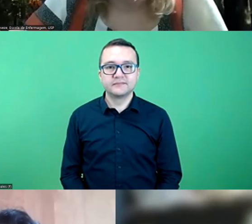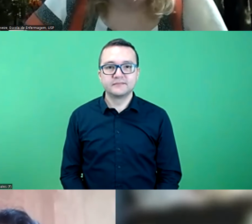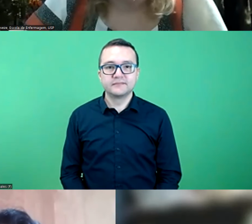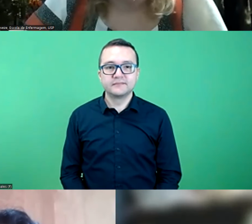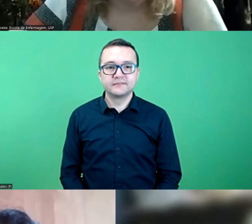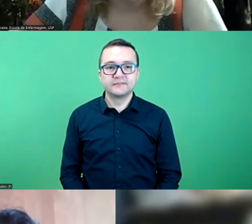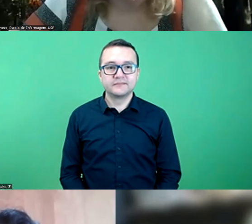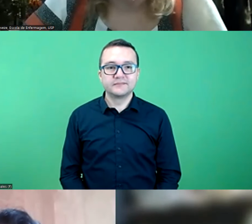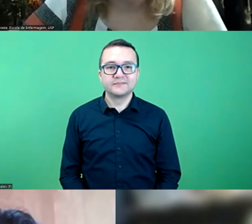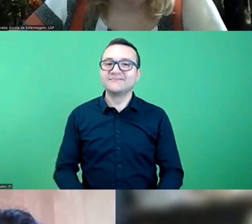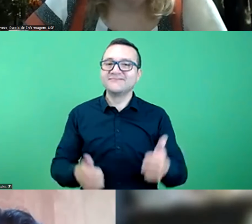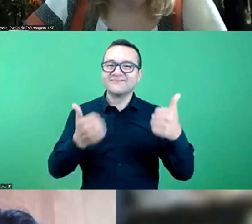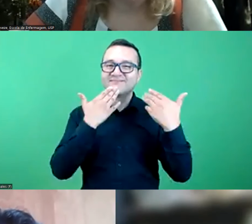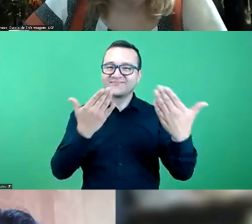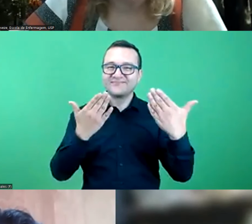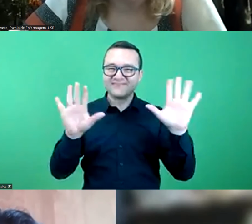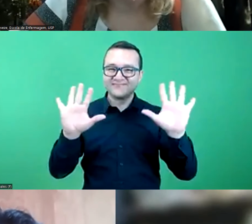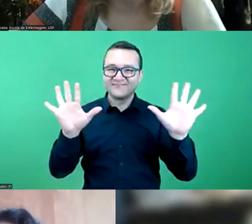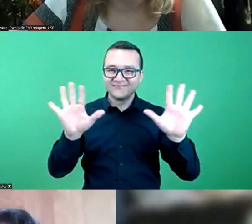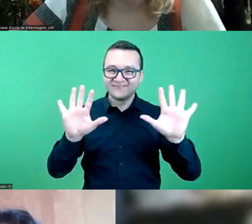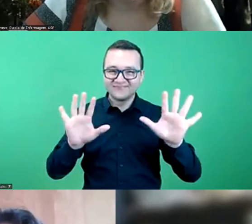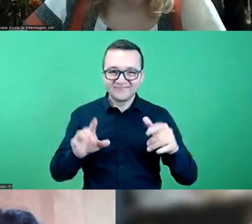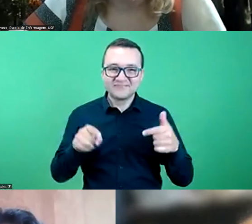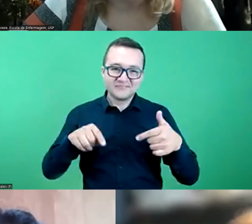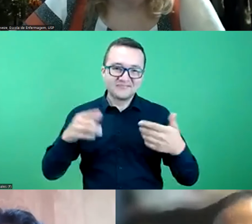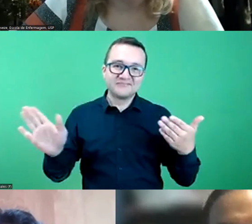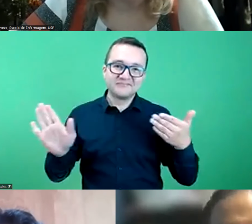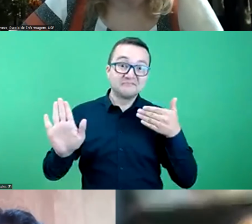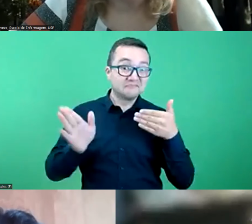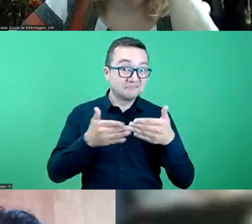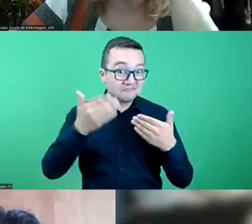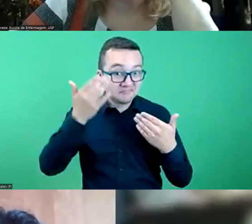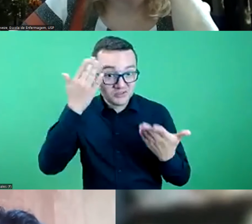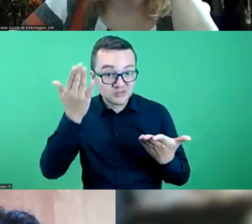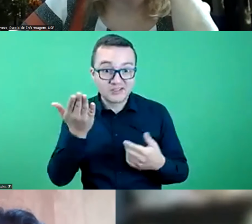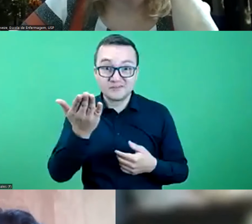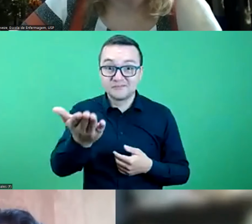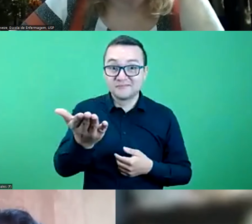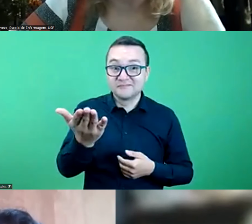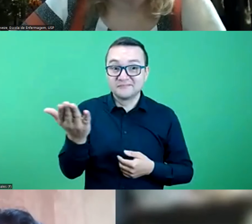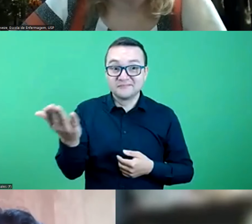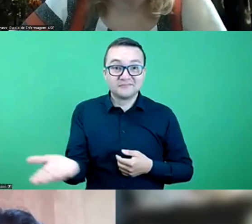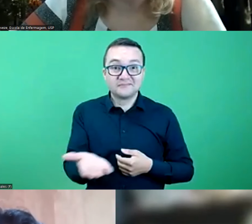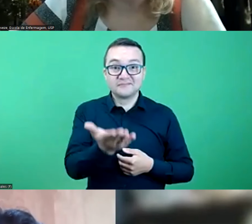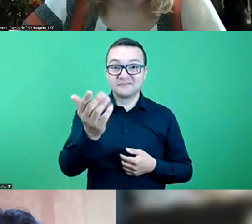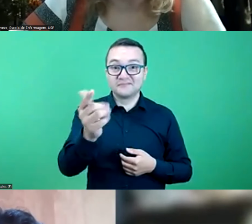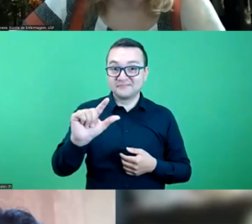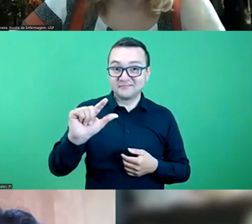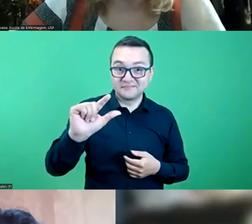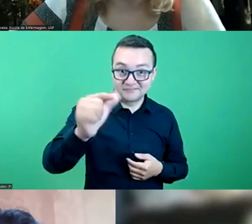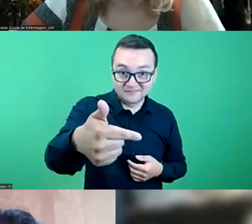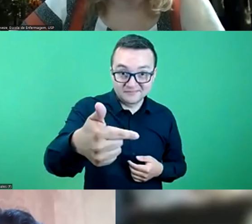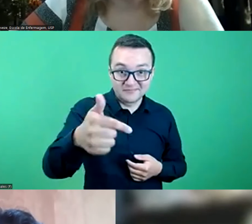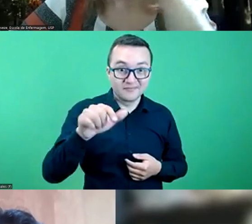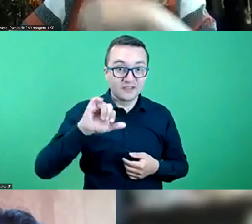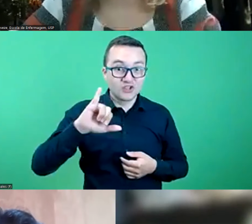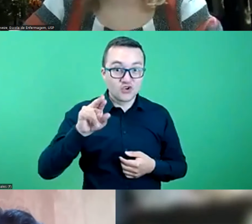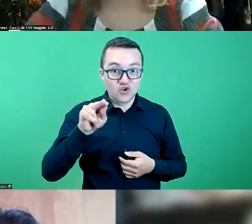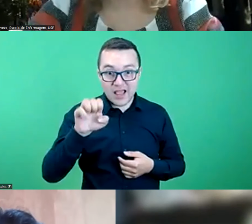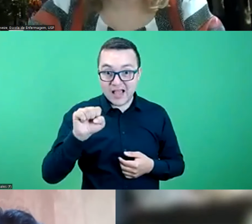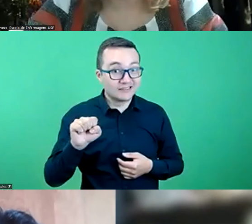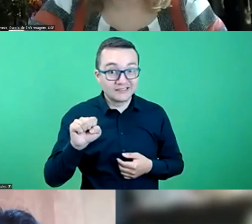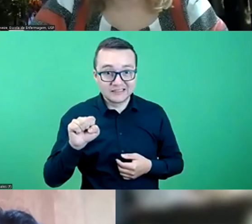Bueno, gracias. Así con esto, no sé si es necesaria una palabra final, pero bueno, damos